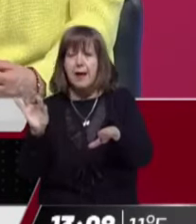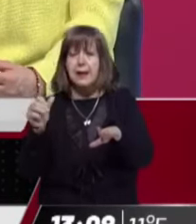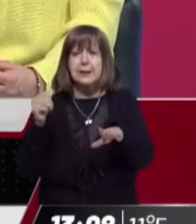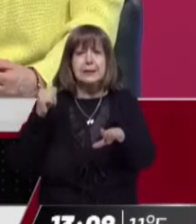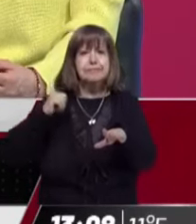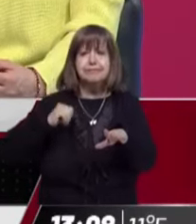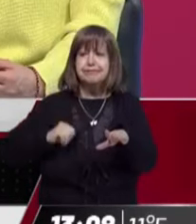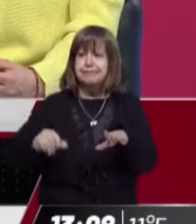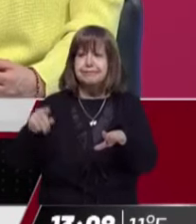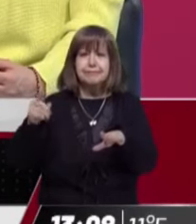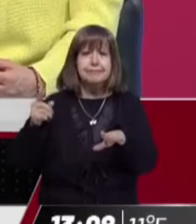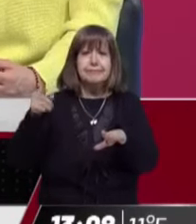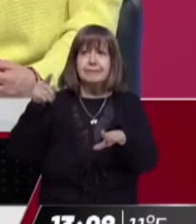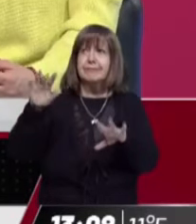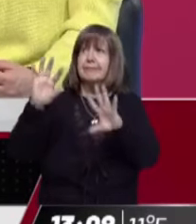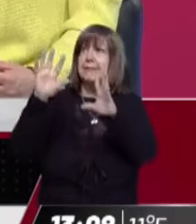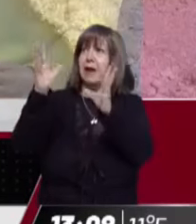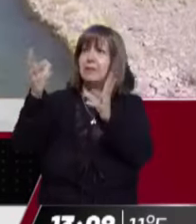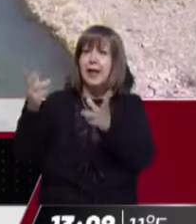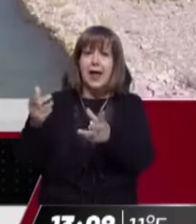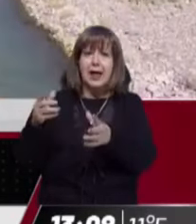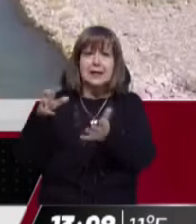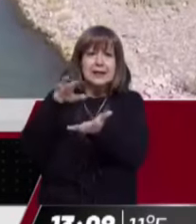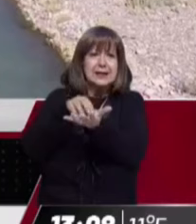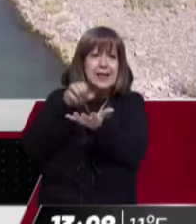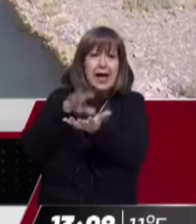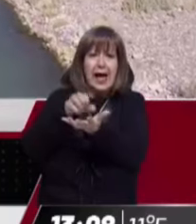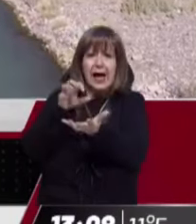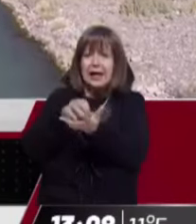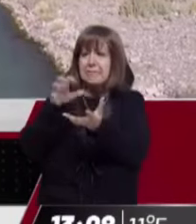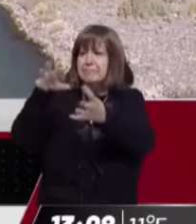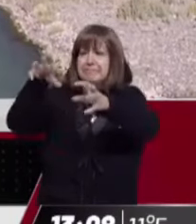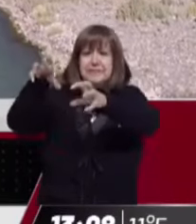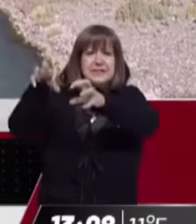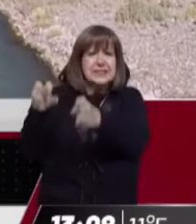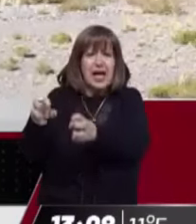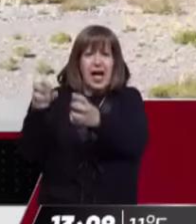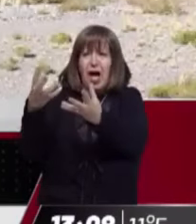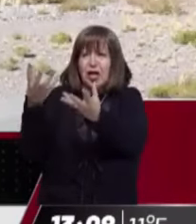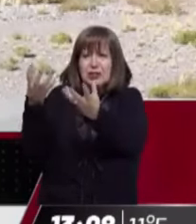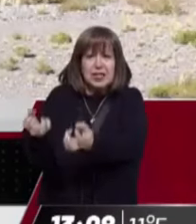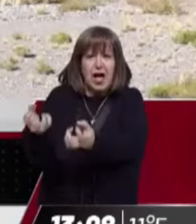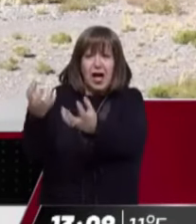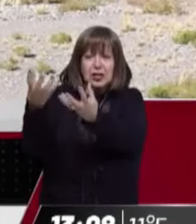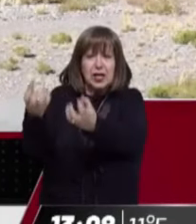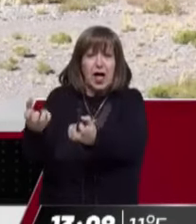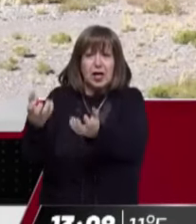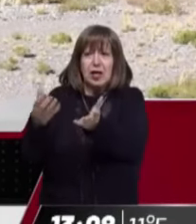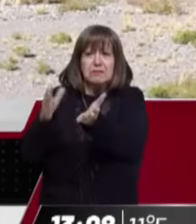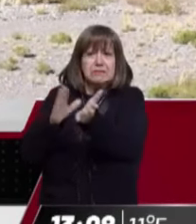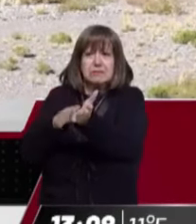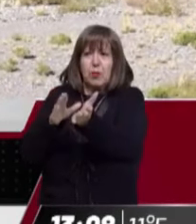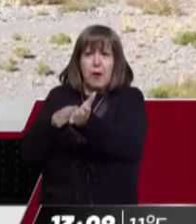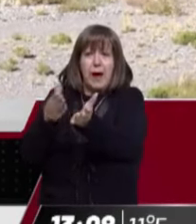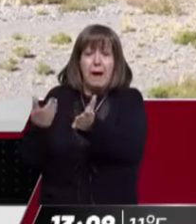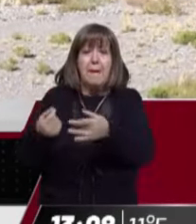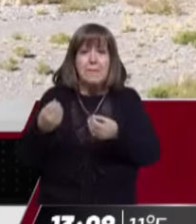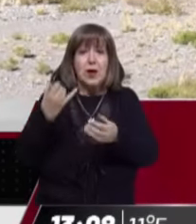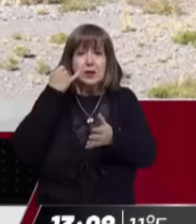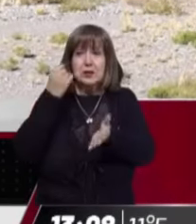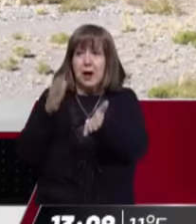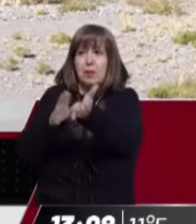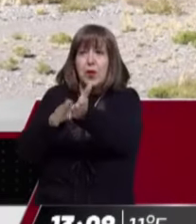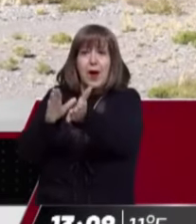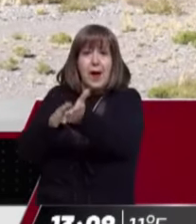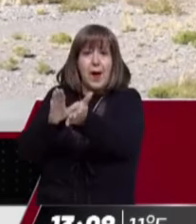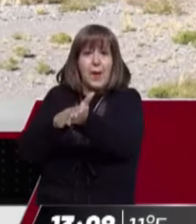daños ambientales que están documentados y probados frente a la Corte, y justamente por haber sido probados